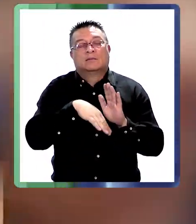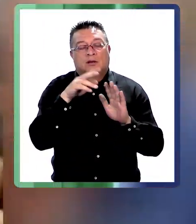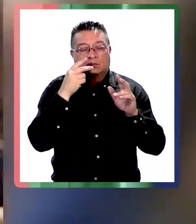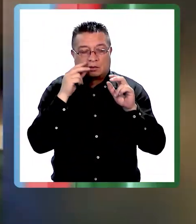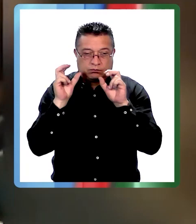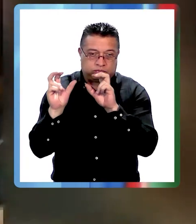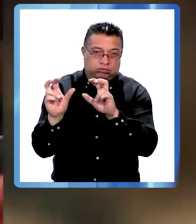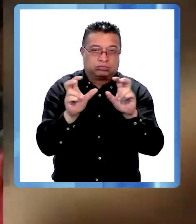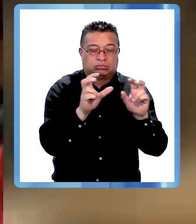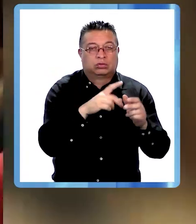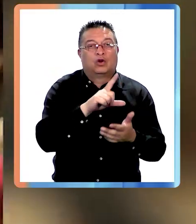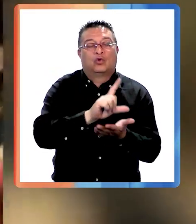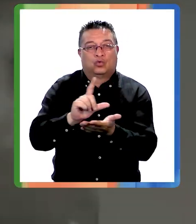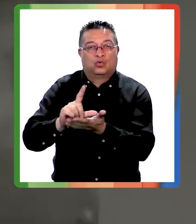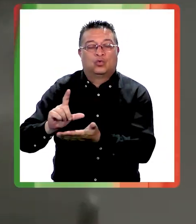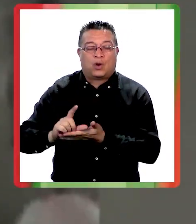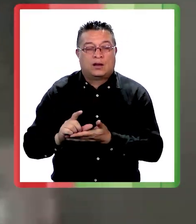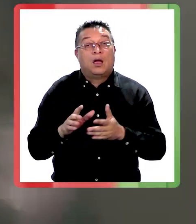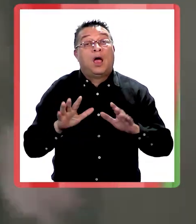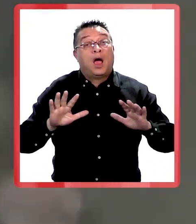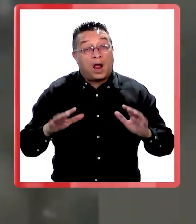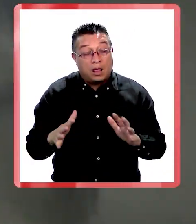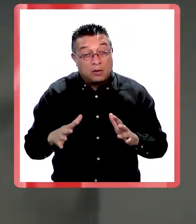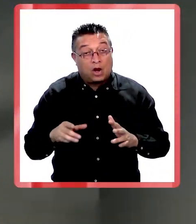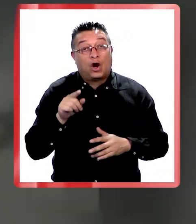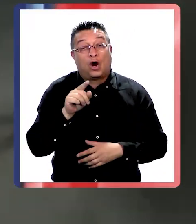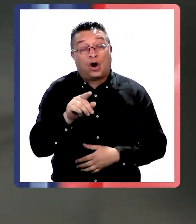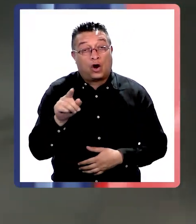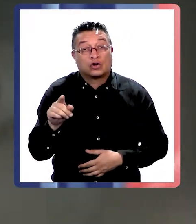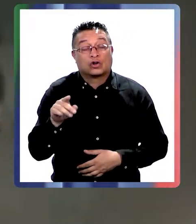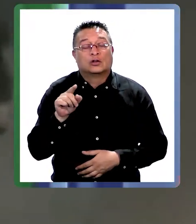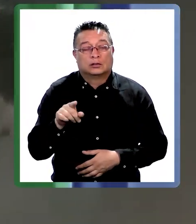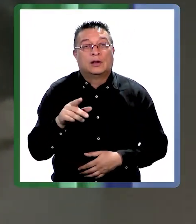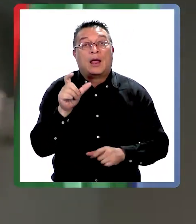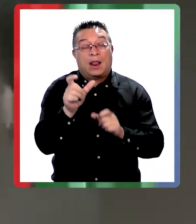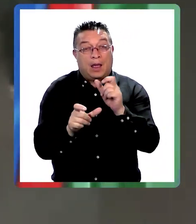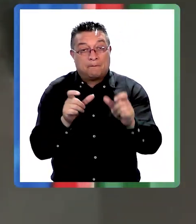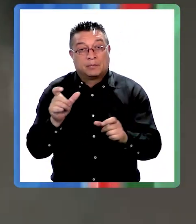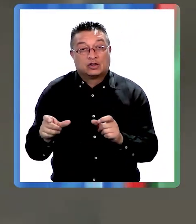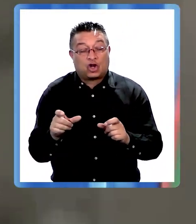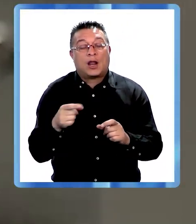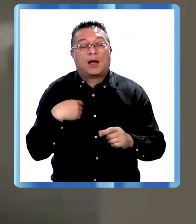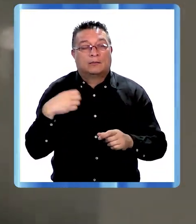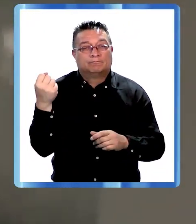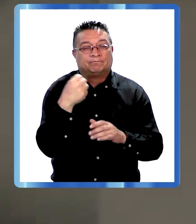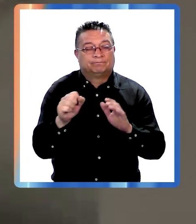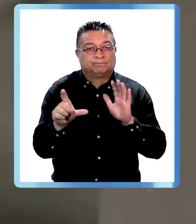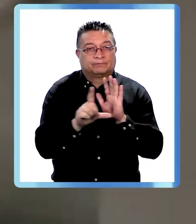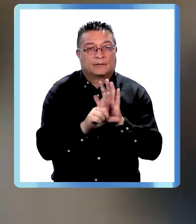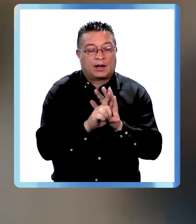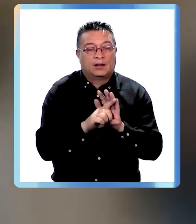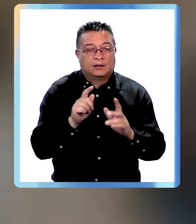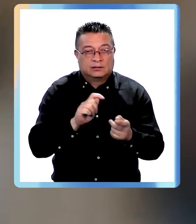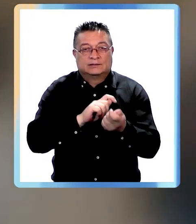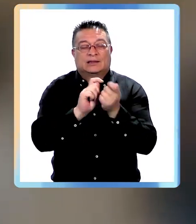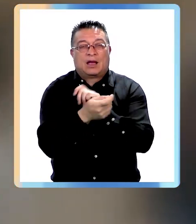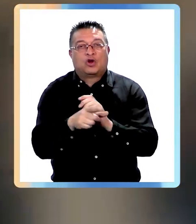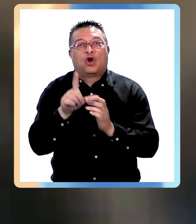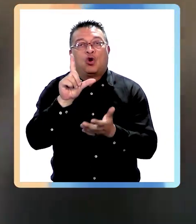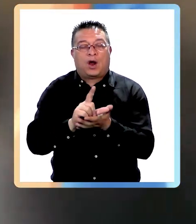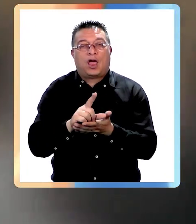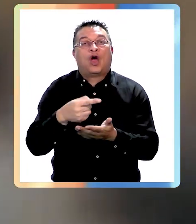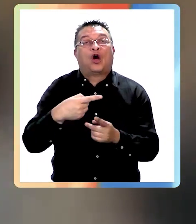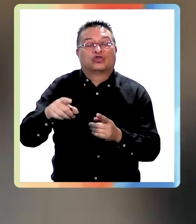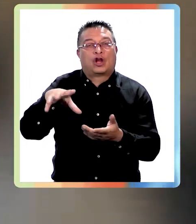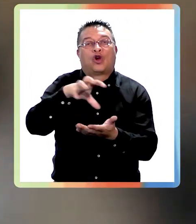mayor vigilancia en los espacios, lo más probable es que las personas que están infringiendo la ley se trasladen del